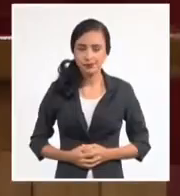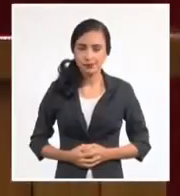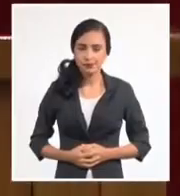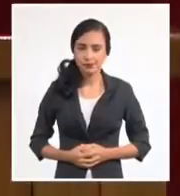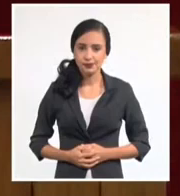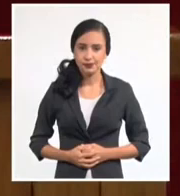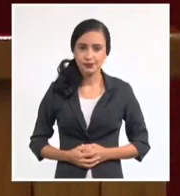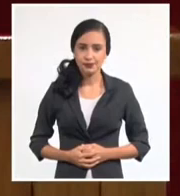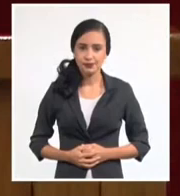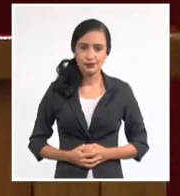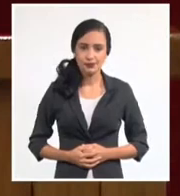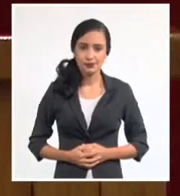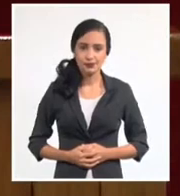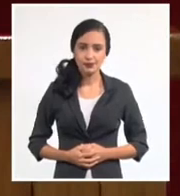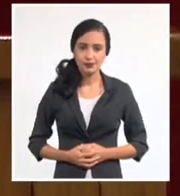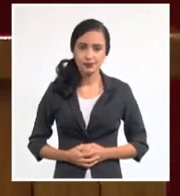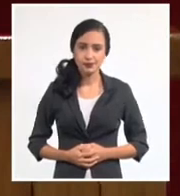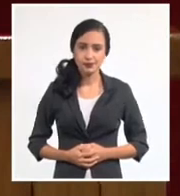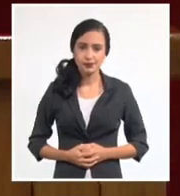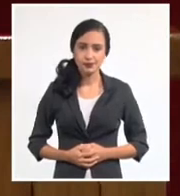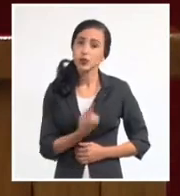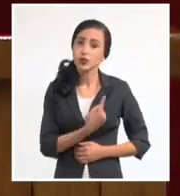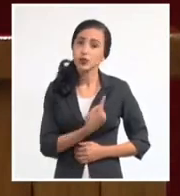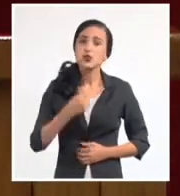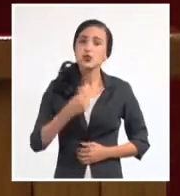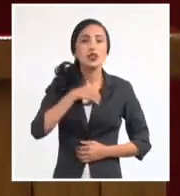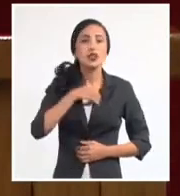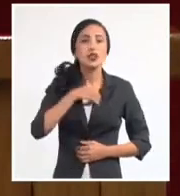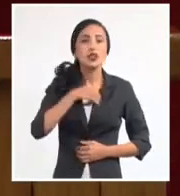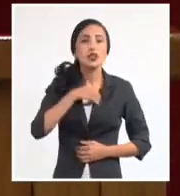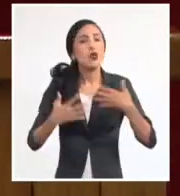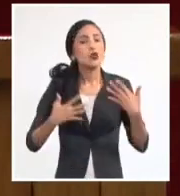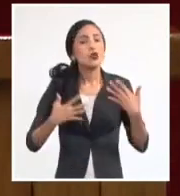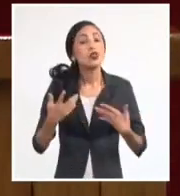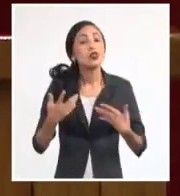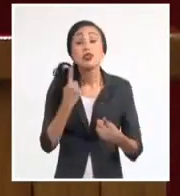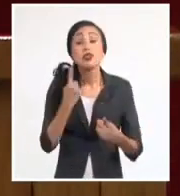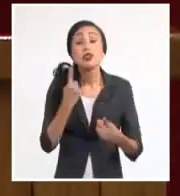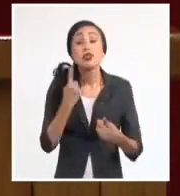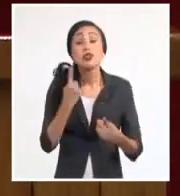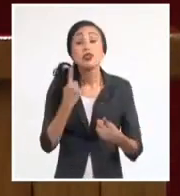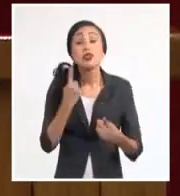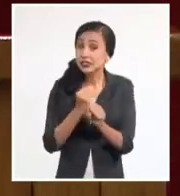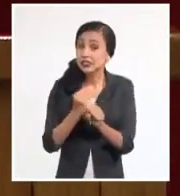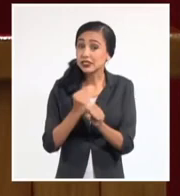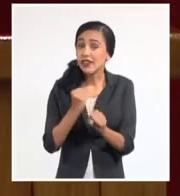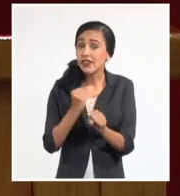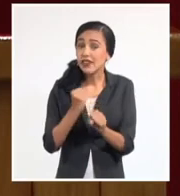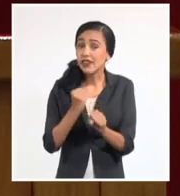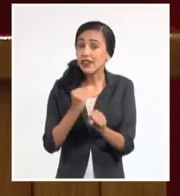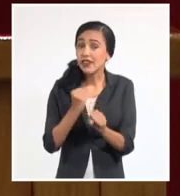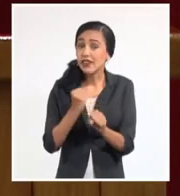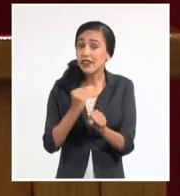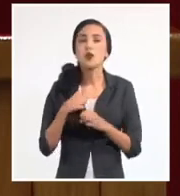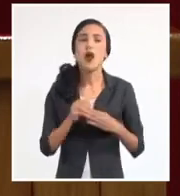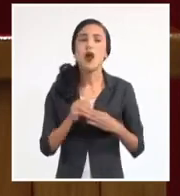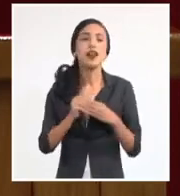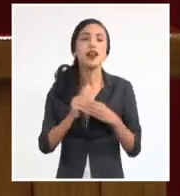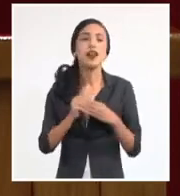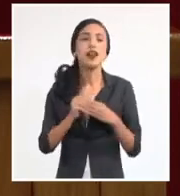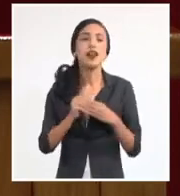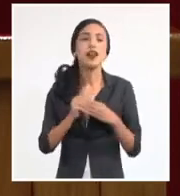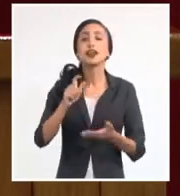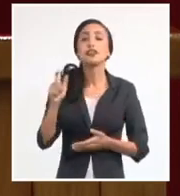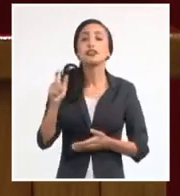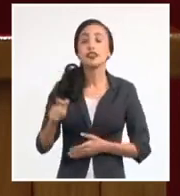Es un honor, un privilegio y un gran desafío dirigir el Partido de los Comunistas Cubanos,